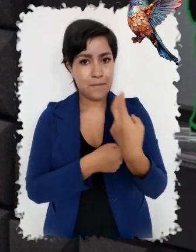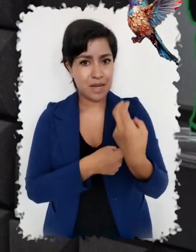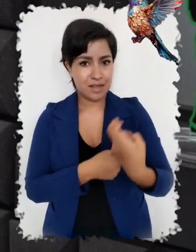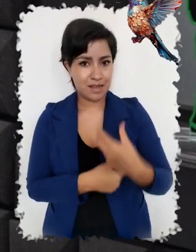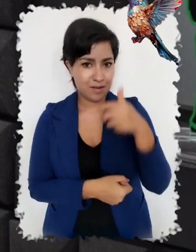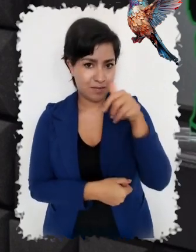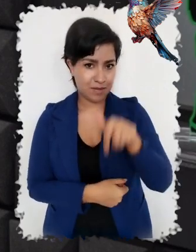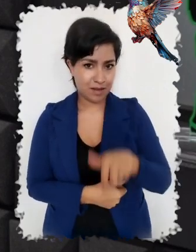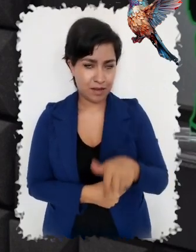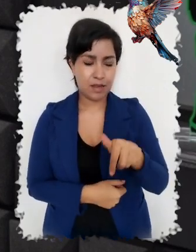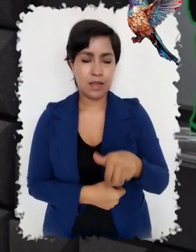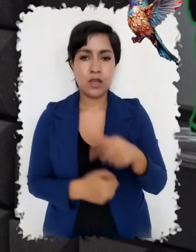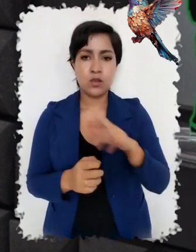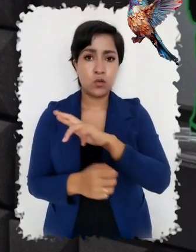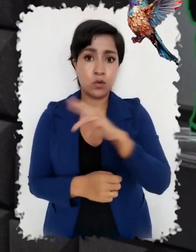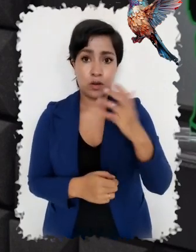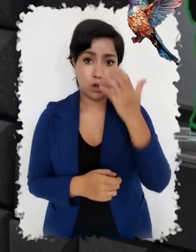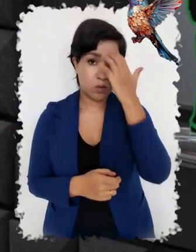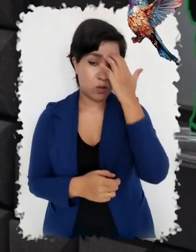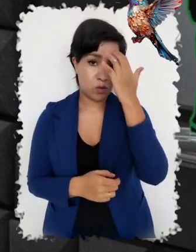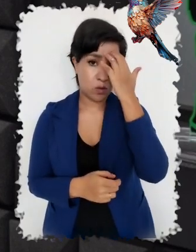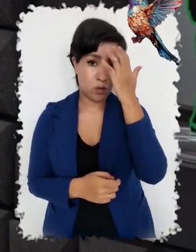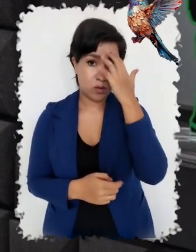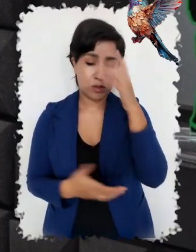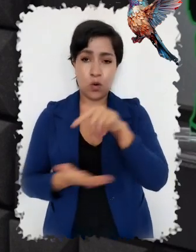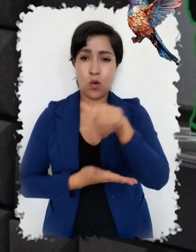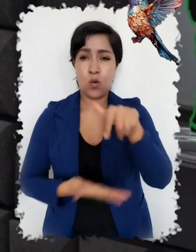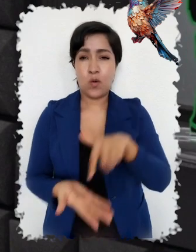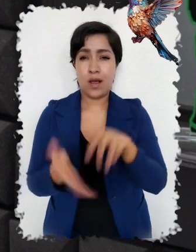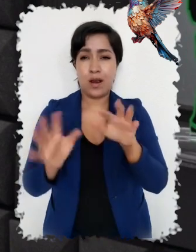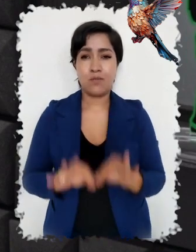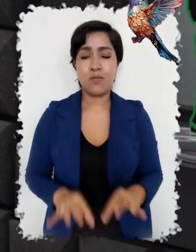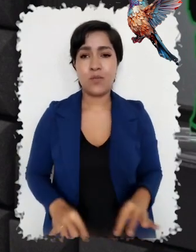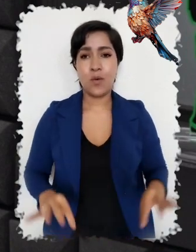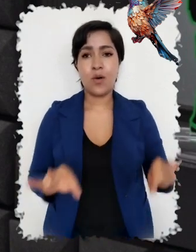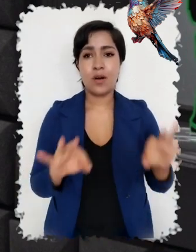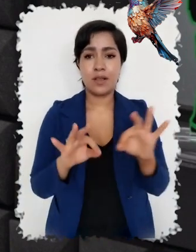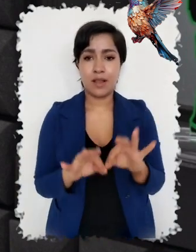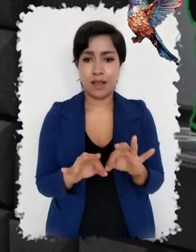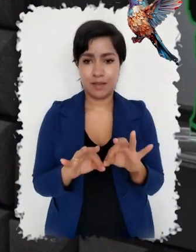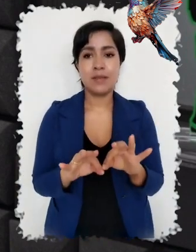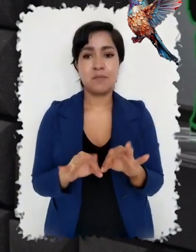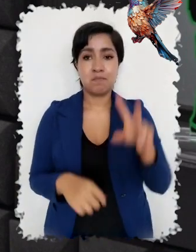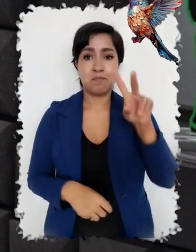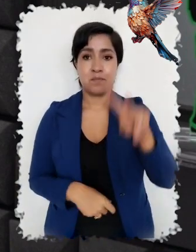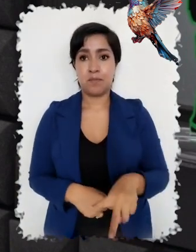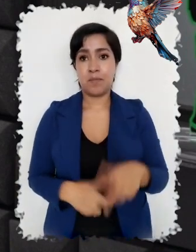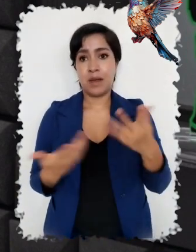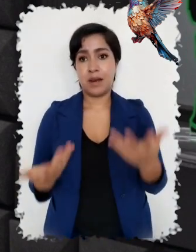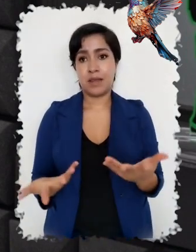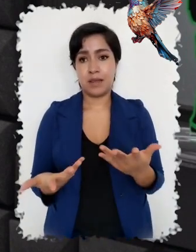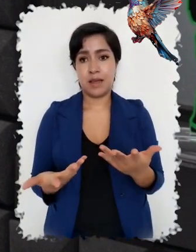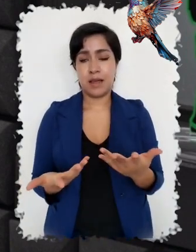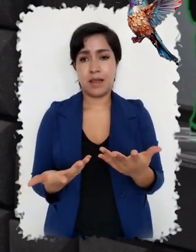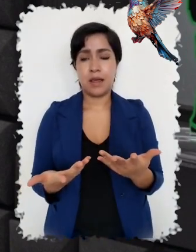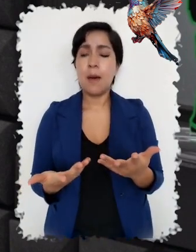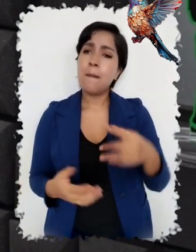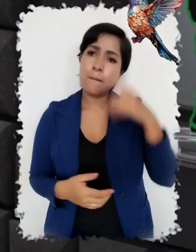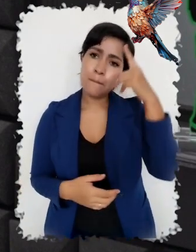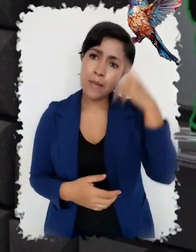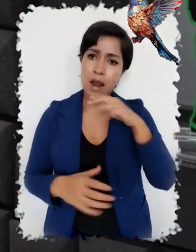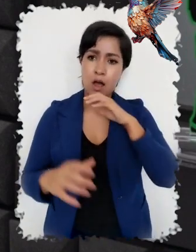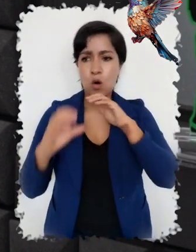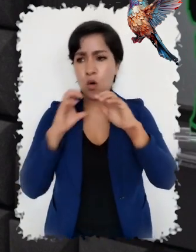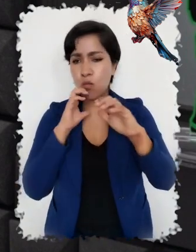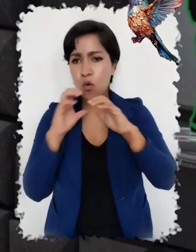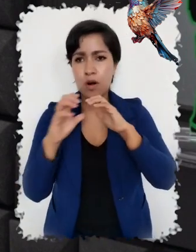invitarme y Reconozco que es un espacio muy que marca una Pauta importante para